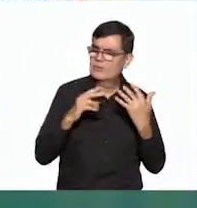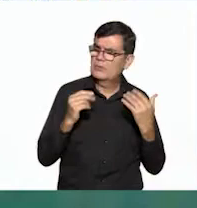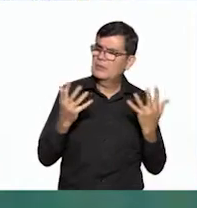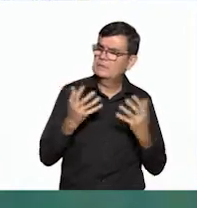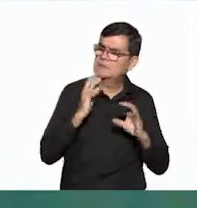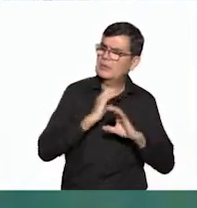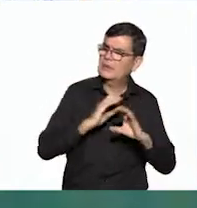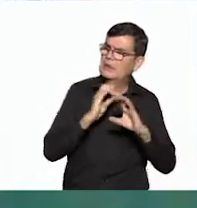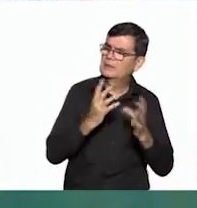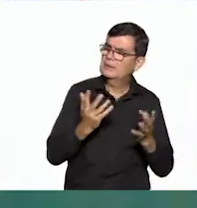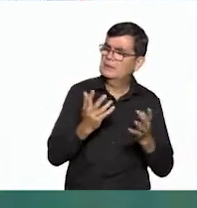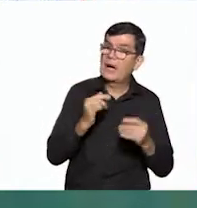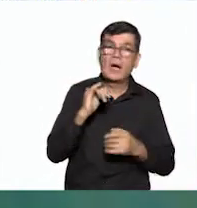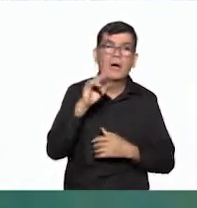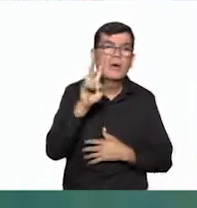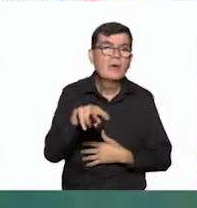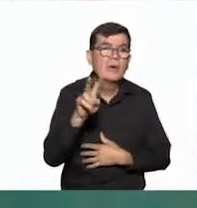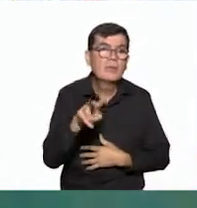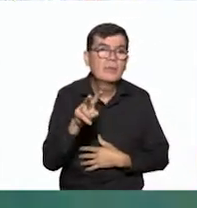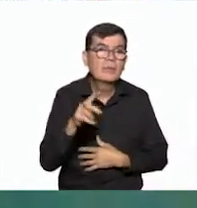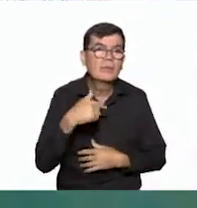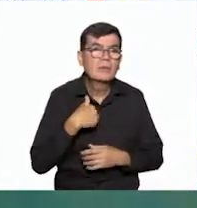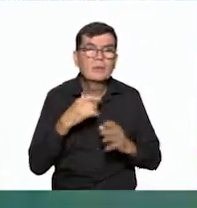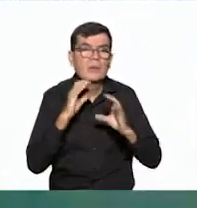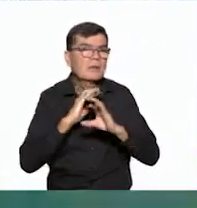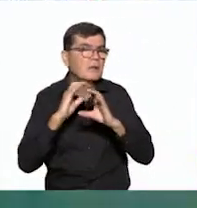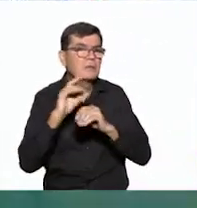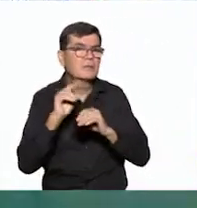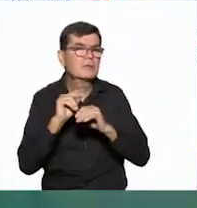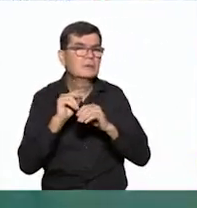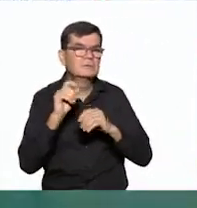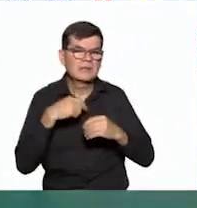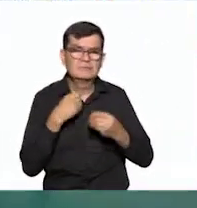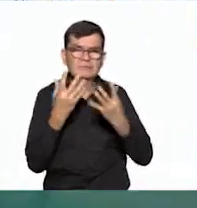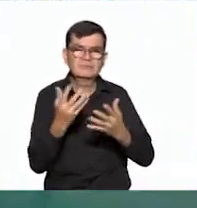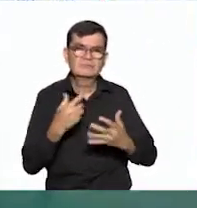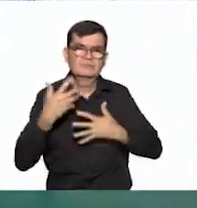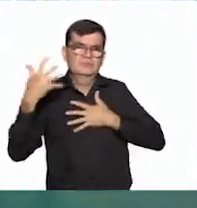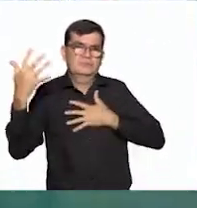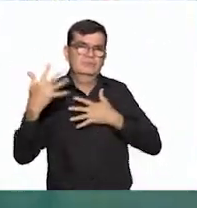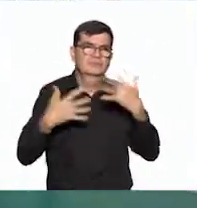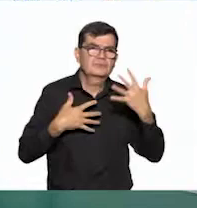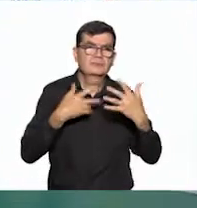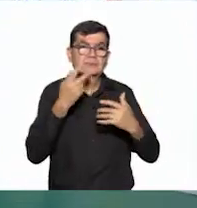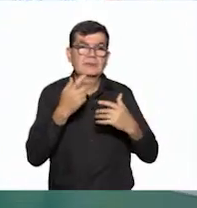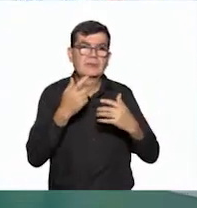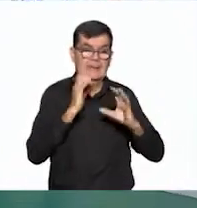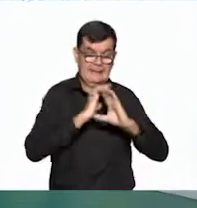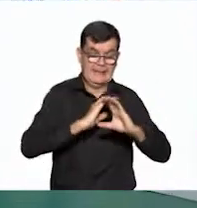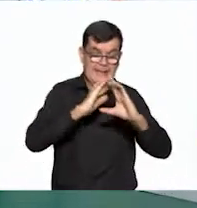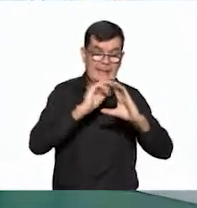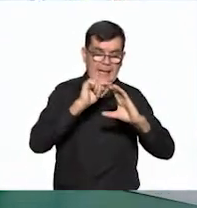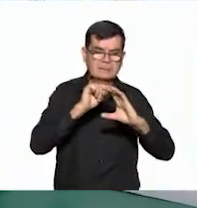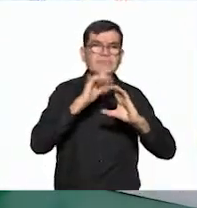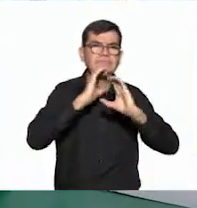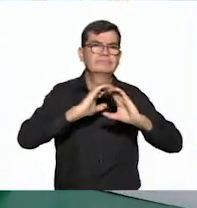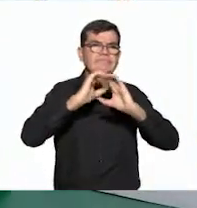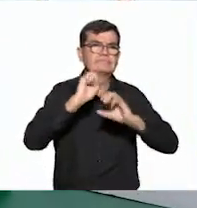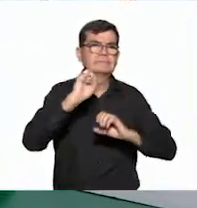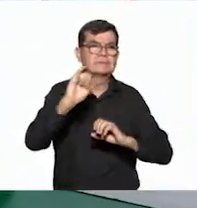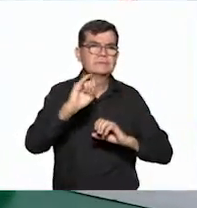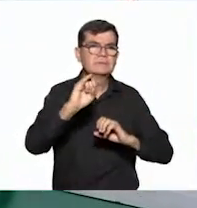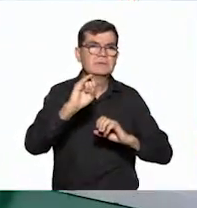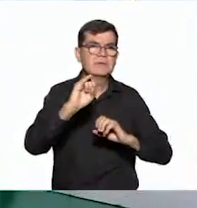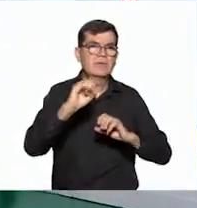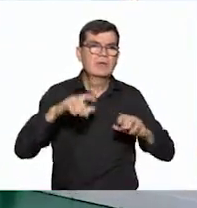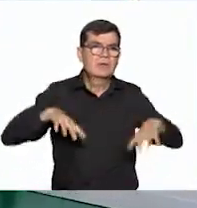sí, es cierto. El poema no se canta. Se recita. ¿Verdad? ¿Y la canción? Esa sí la podemos cantar. ¿Y la